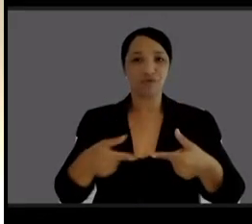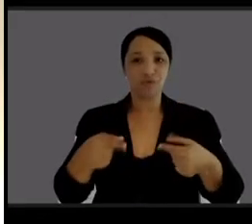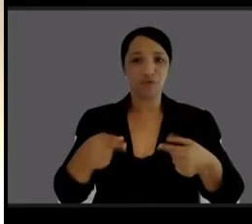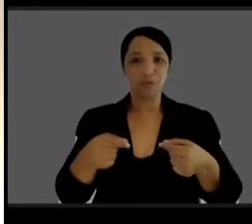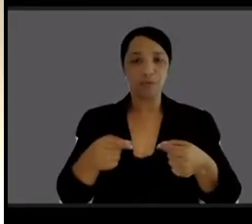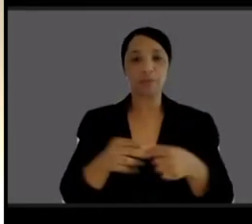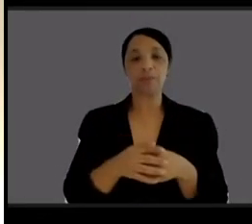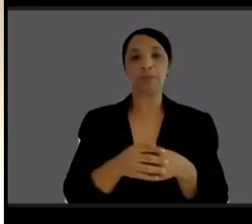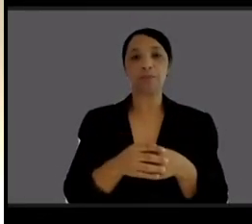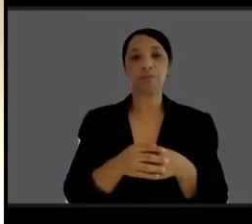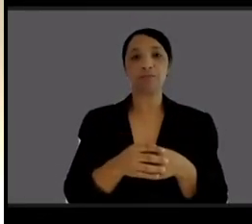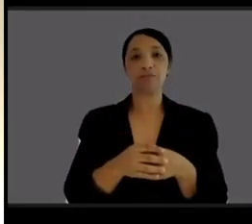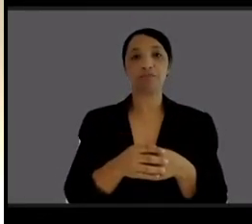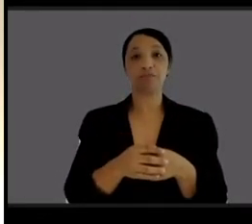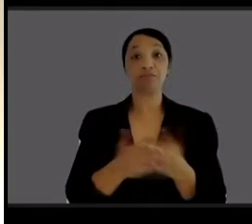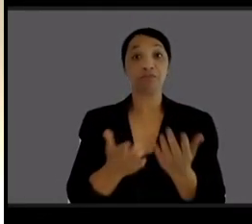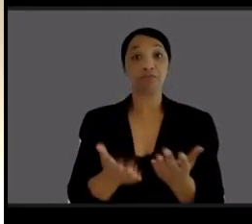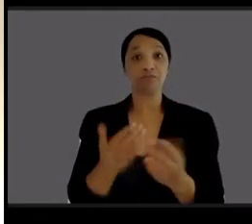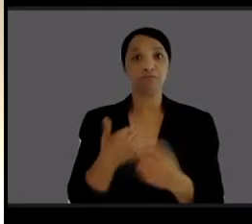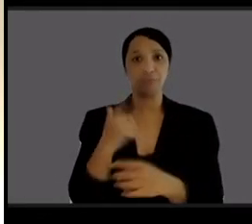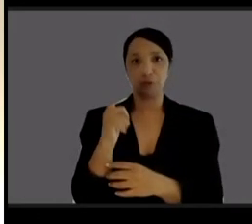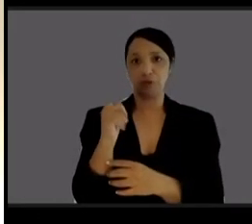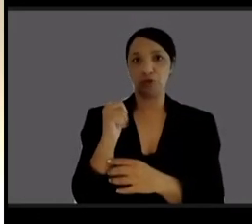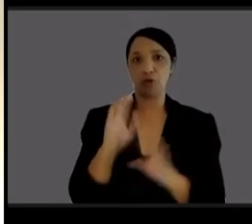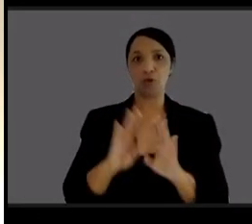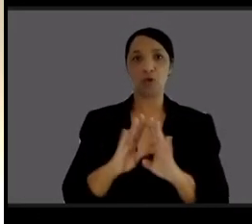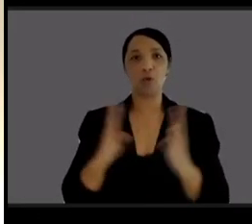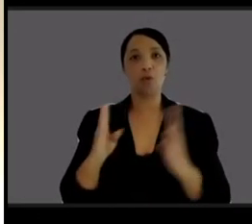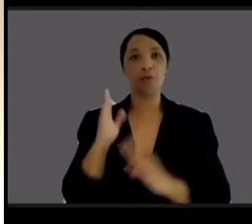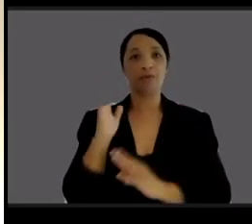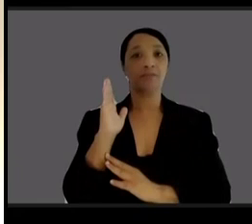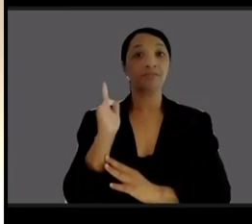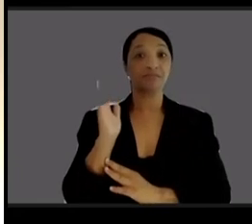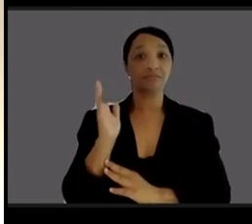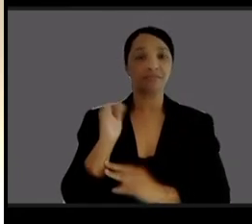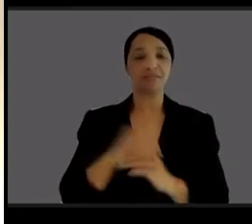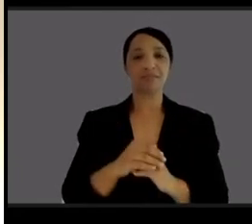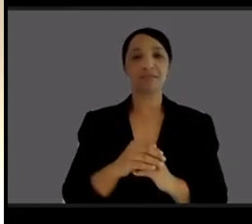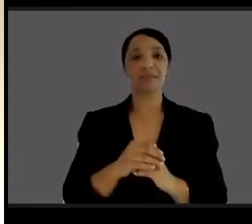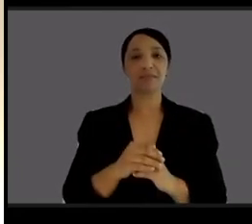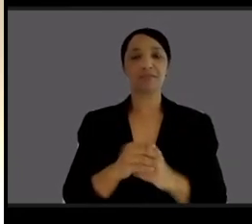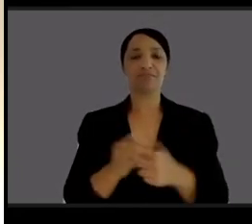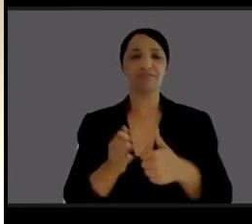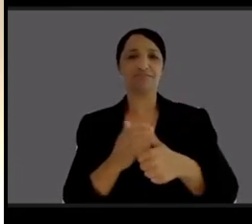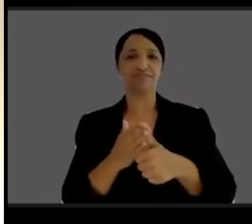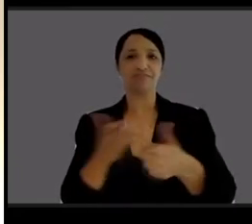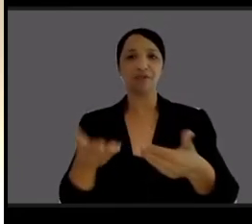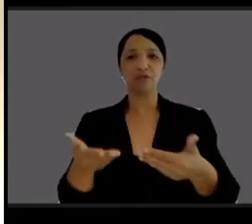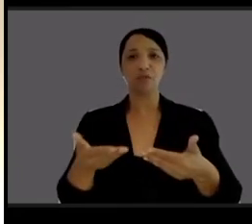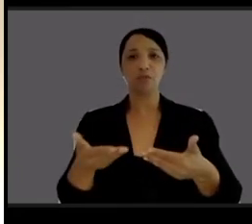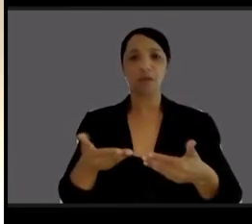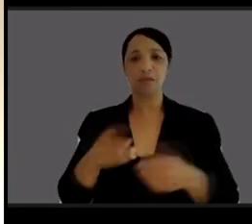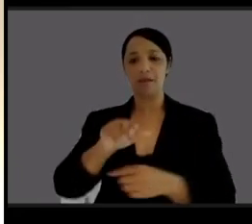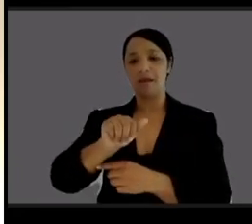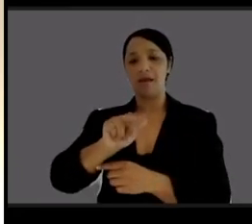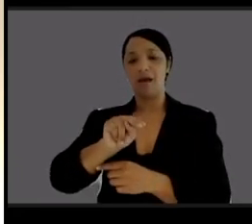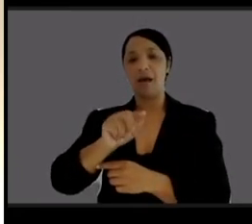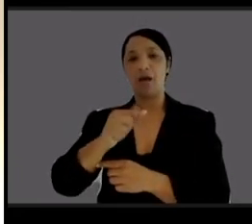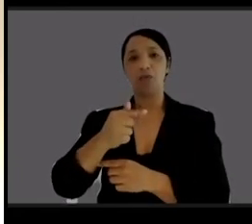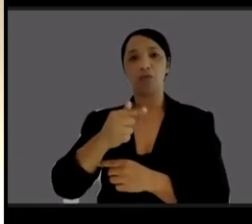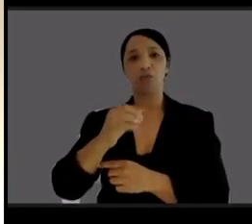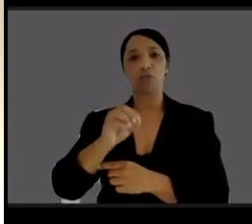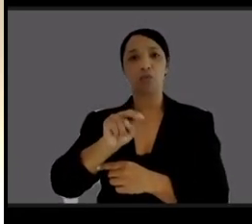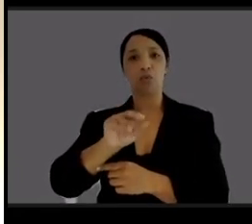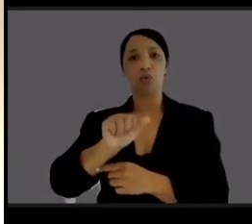de Japón. Ahora quisiera comenzar la ceremonia de inauguración, dándole la bienvenida primero al señor Antonio